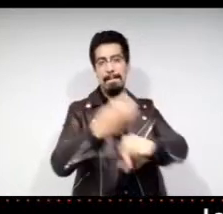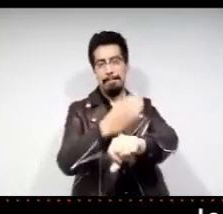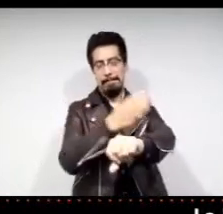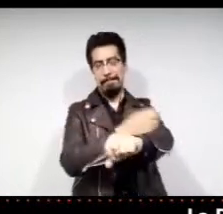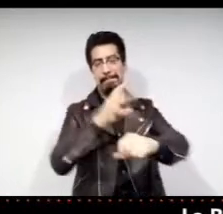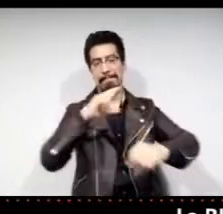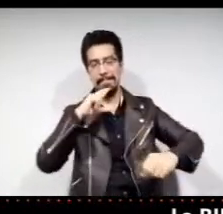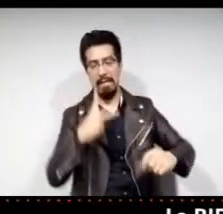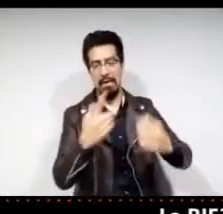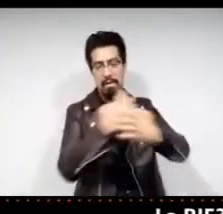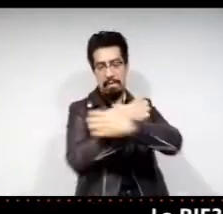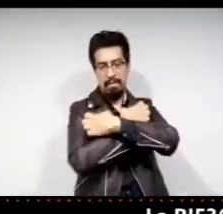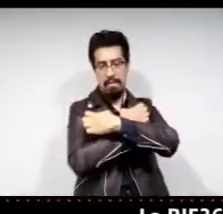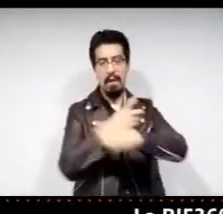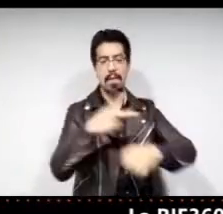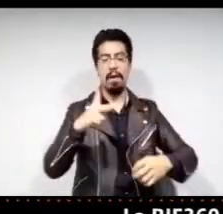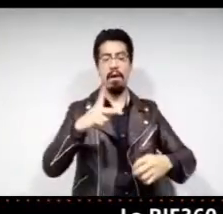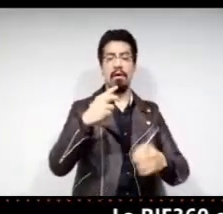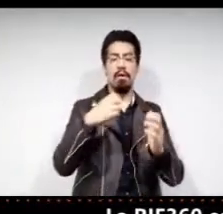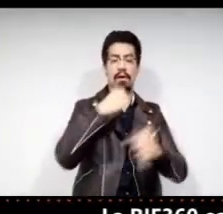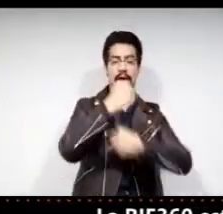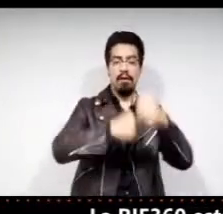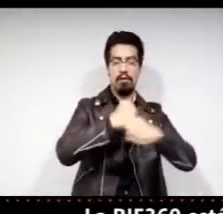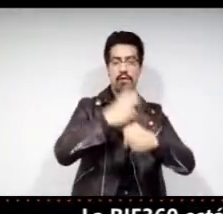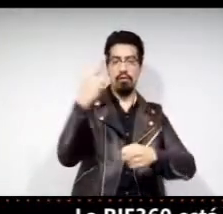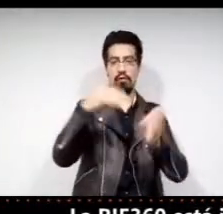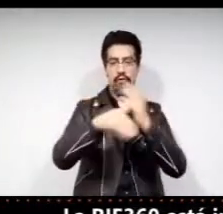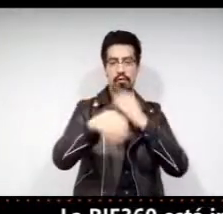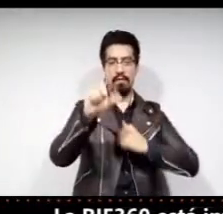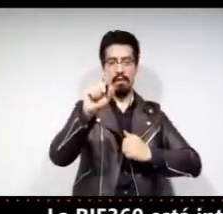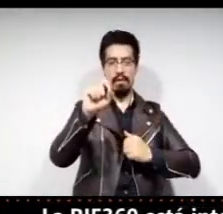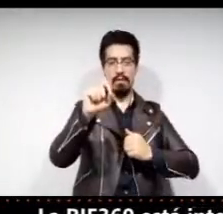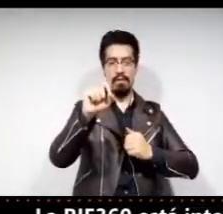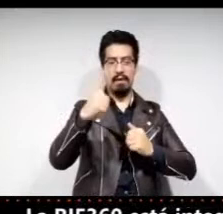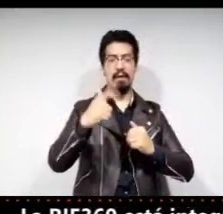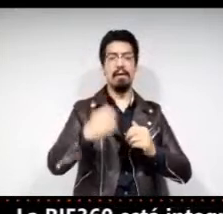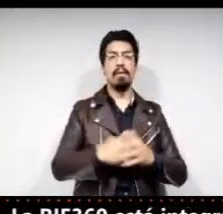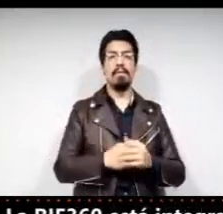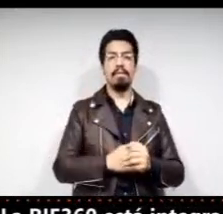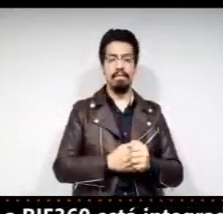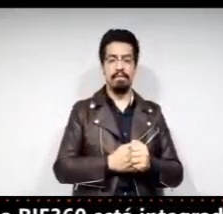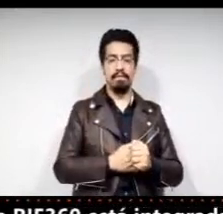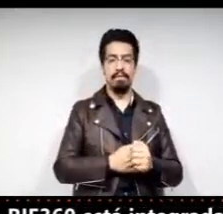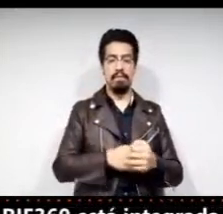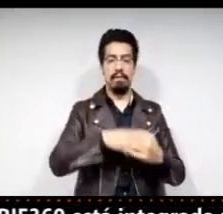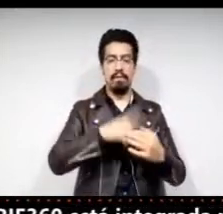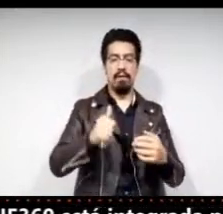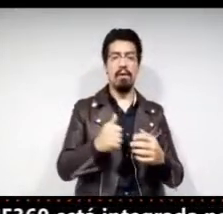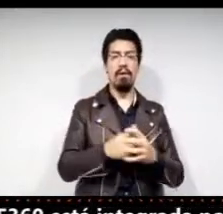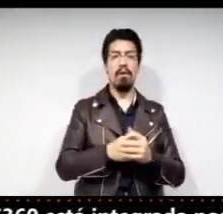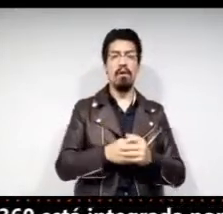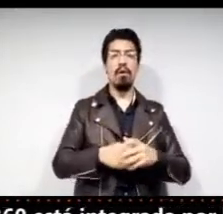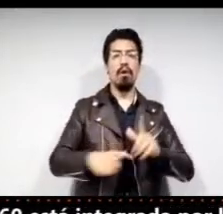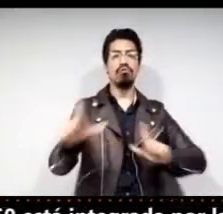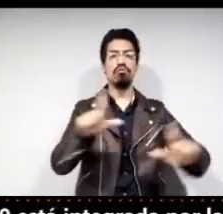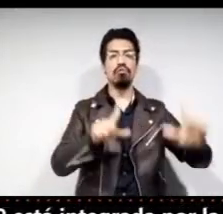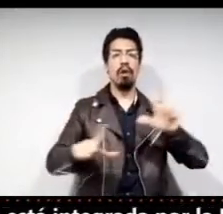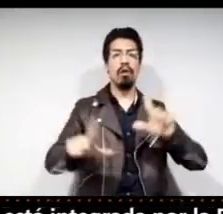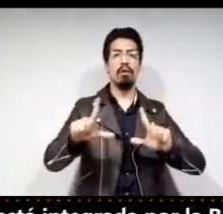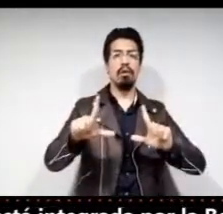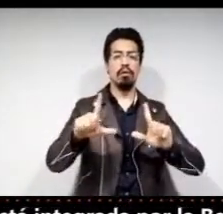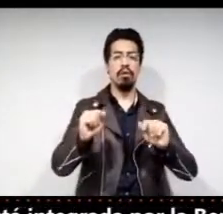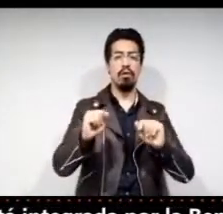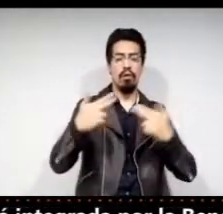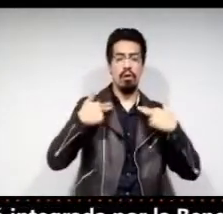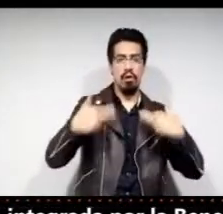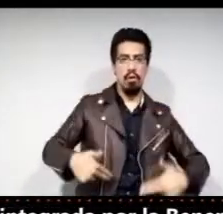año 2020 pasa algo, se genera un laboratorio humano a partir de todas sus prácticas y donde